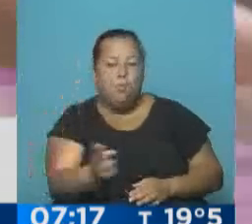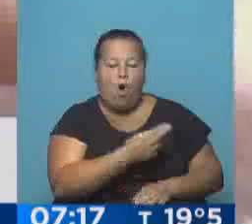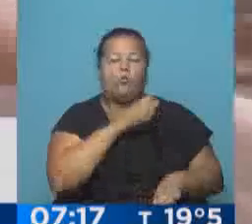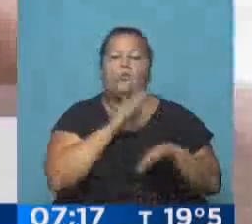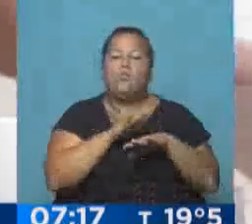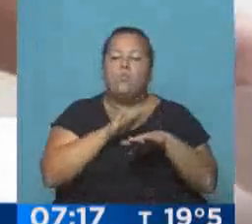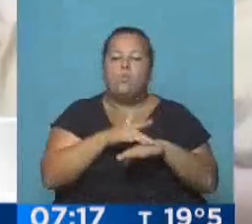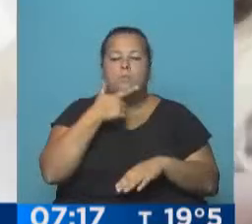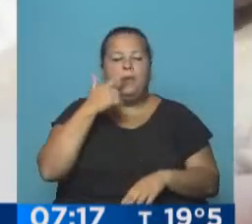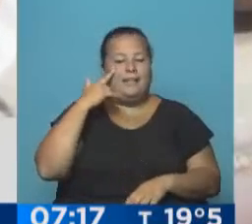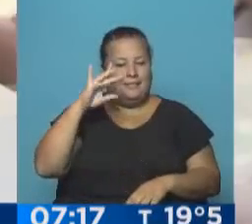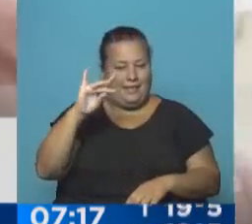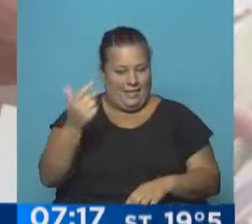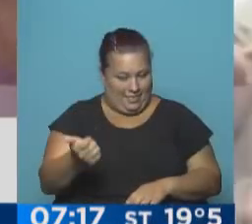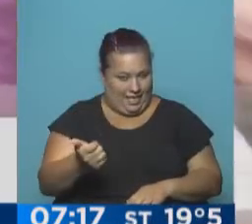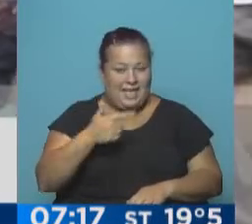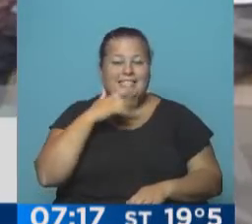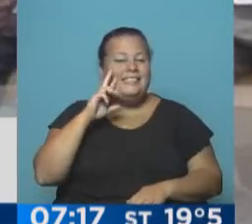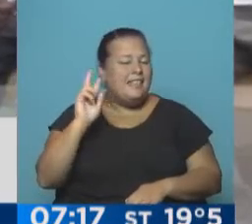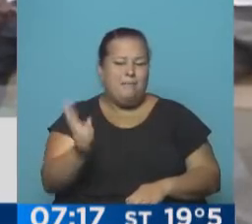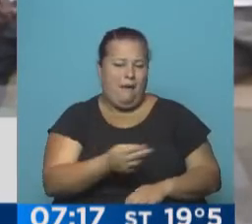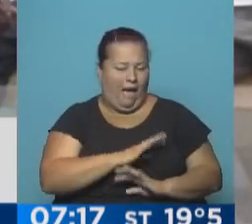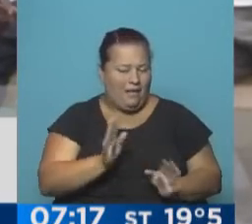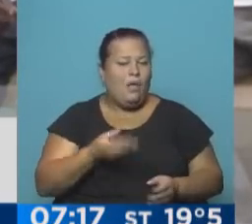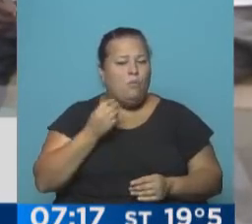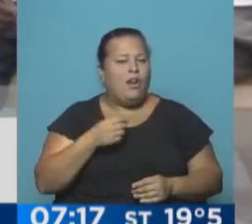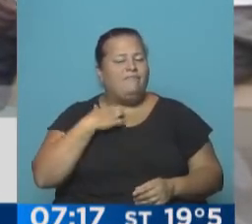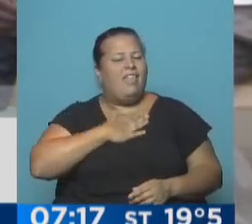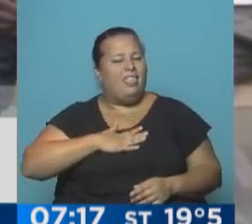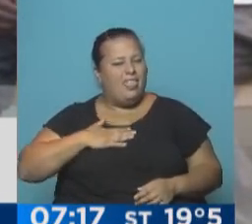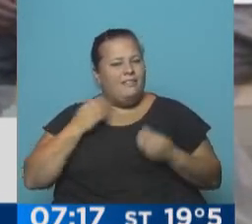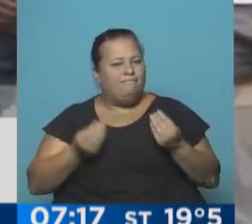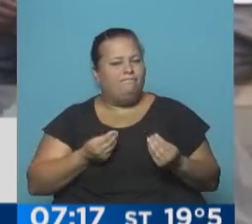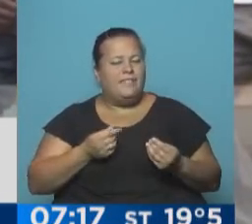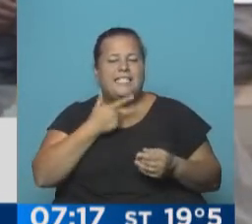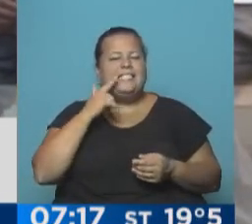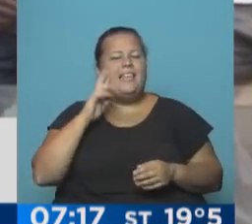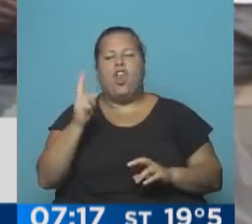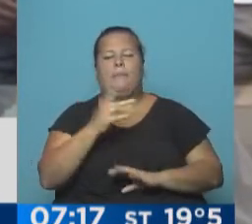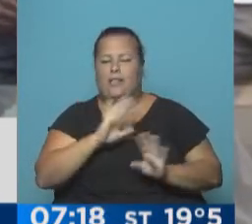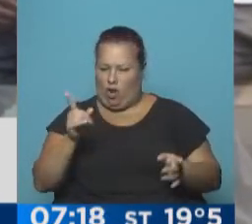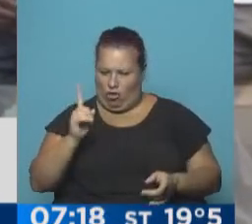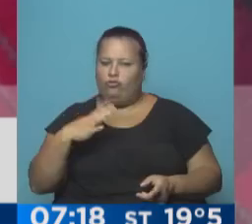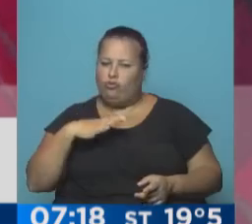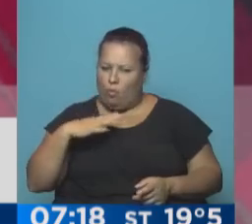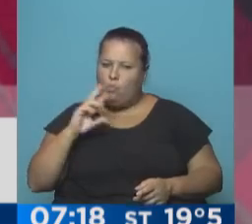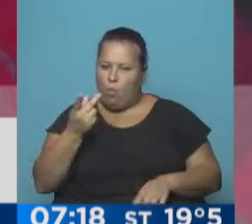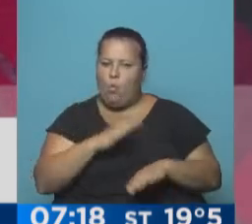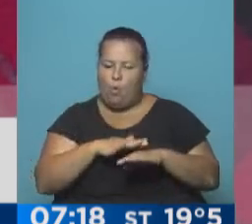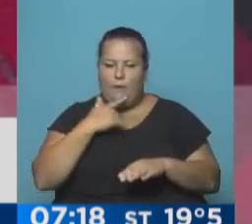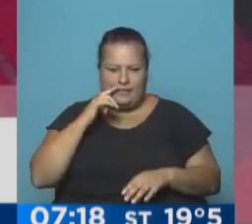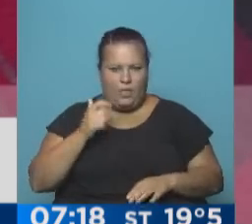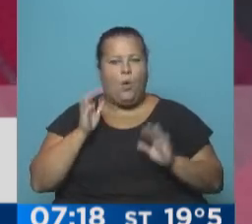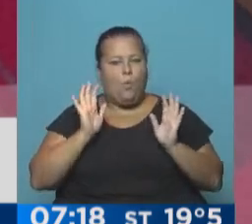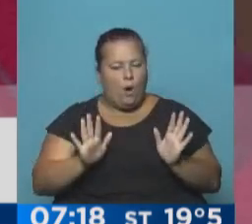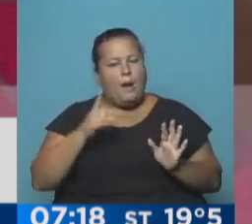vinculadas con el sida eh el sida mata Porque se ha generado esa sensación de que el sida no mata más no evidentemente el sida mata bueno